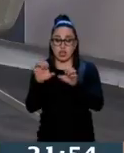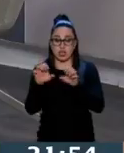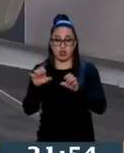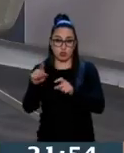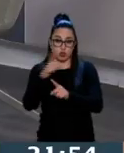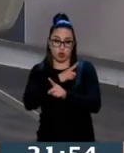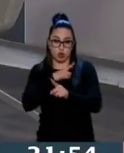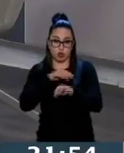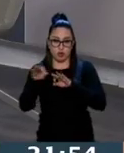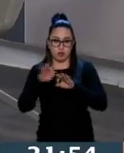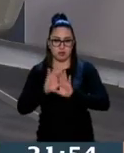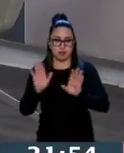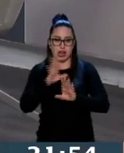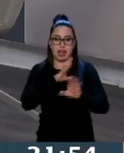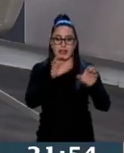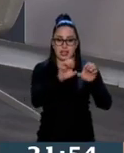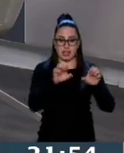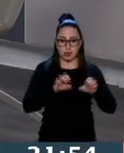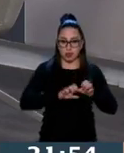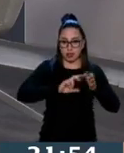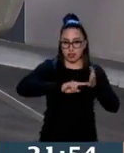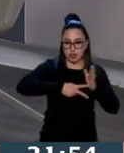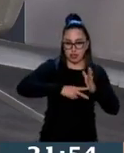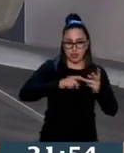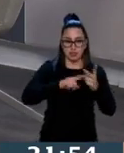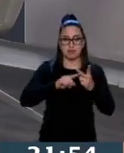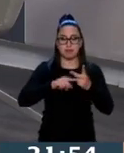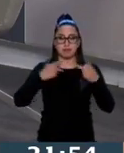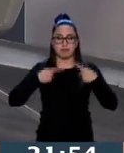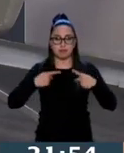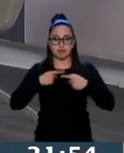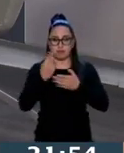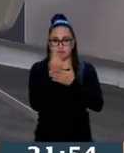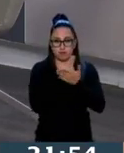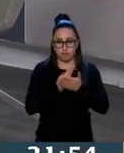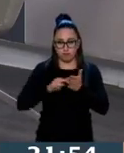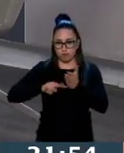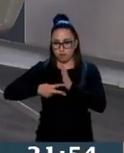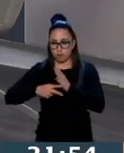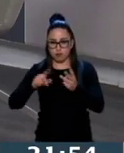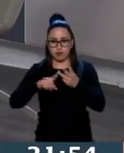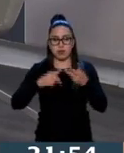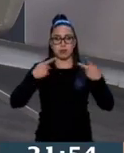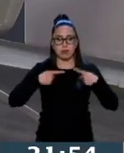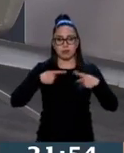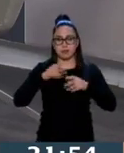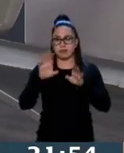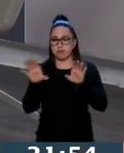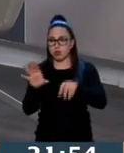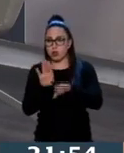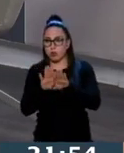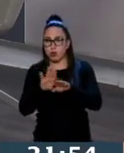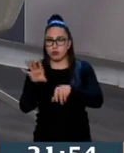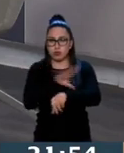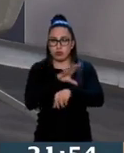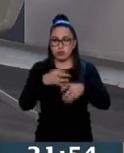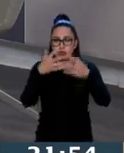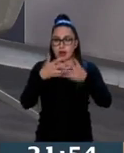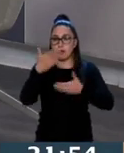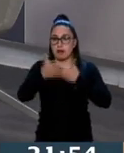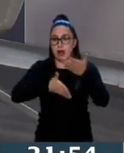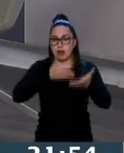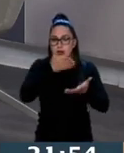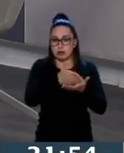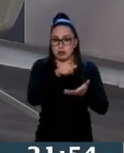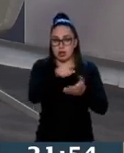técnico de ingenieros, de arquitectos, de mecánicos, de electricistas que están asistiendo a esa